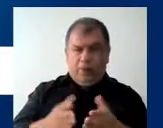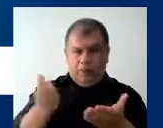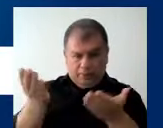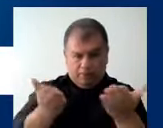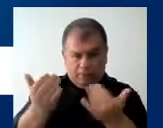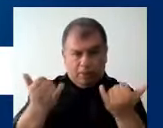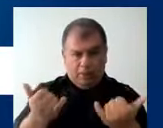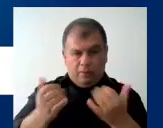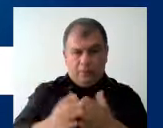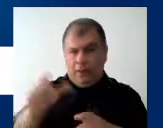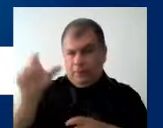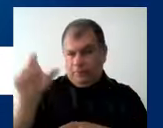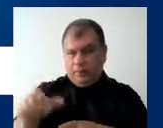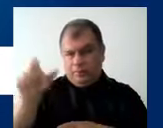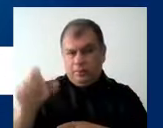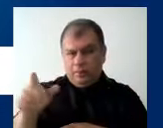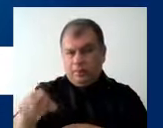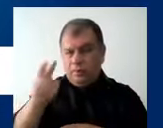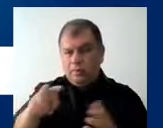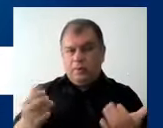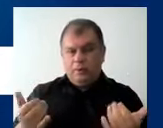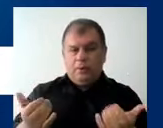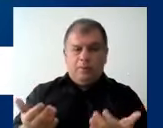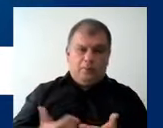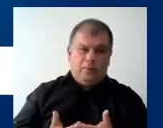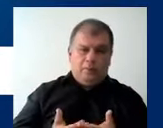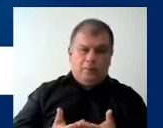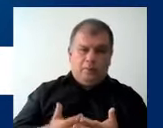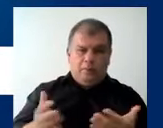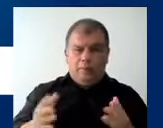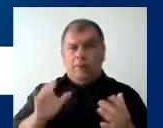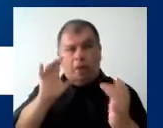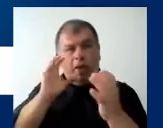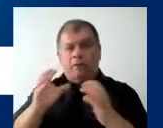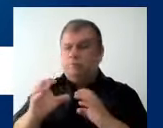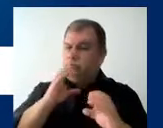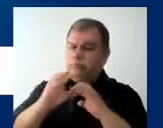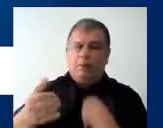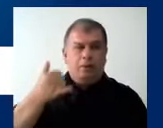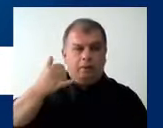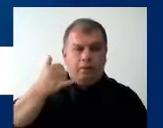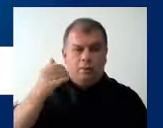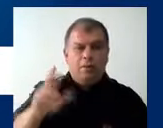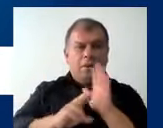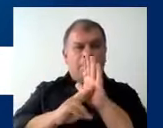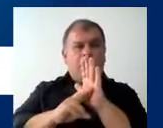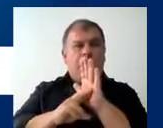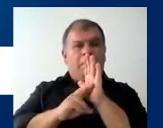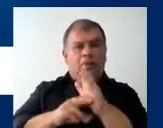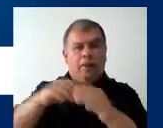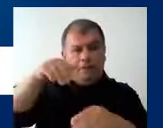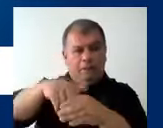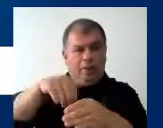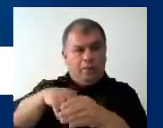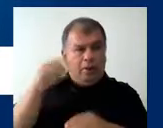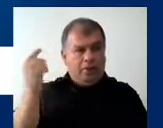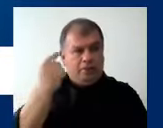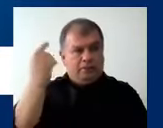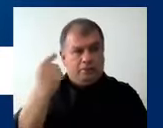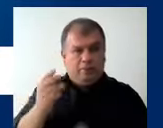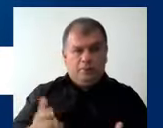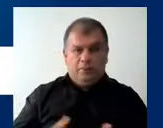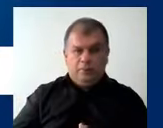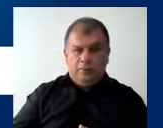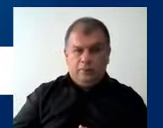atendiendo de esta persona, aquí lo que estamos nosotros es, nos hemos comunicado obviamente con un representante del Banco de la Nación.